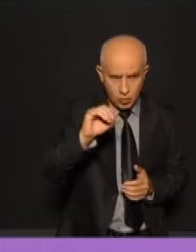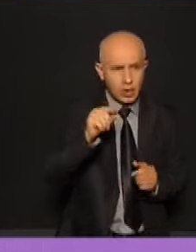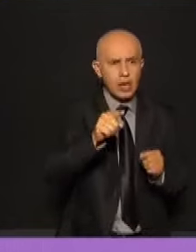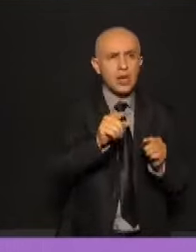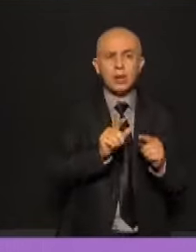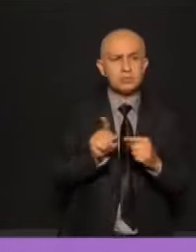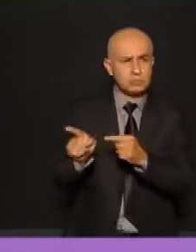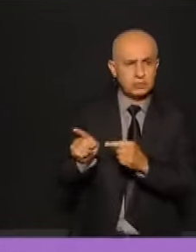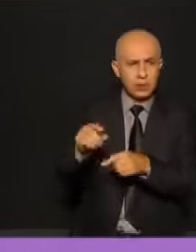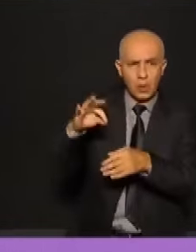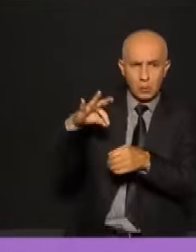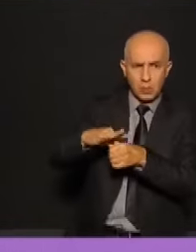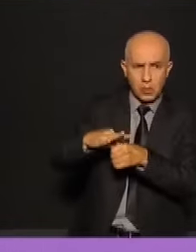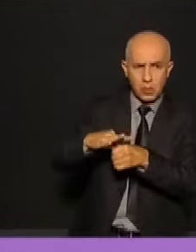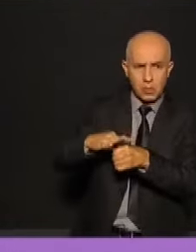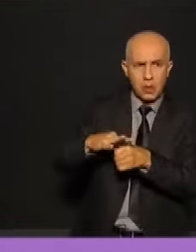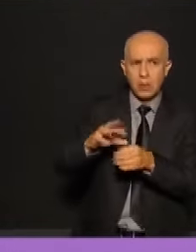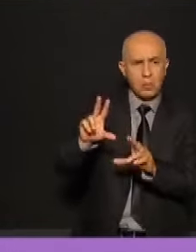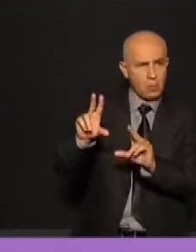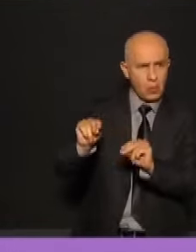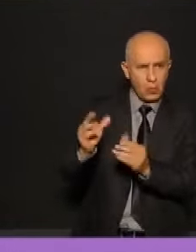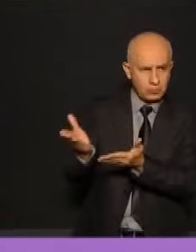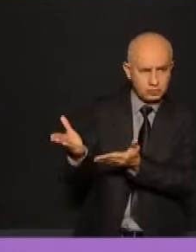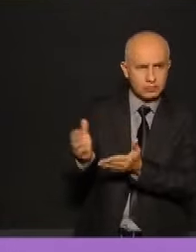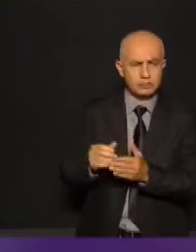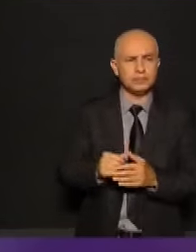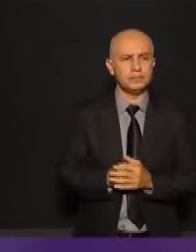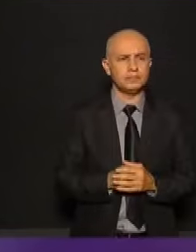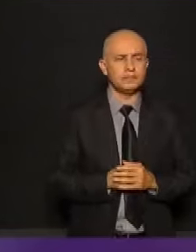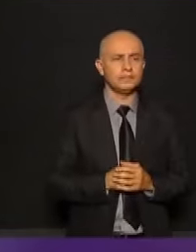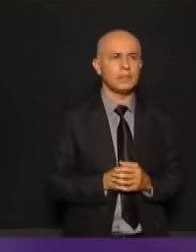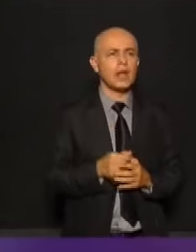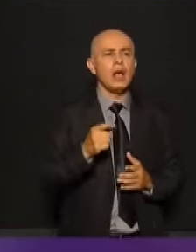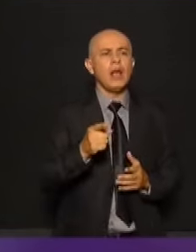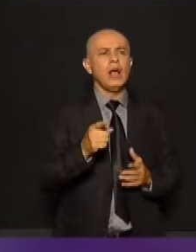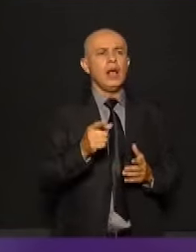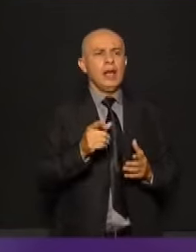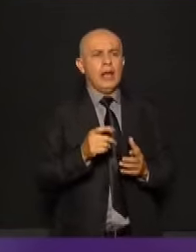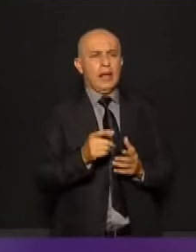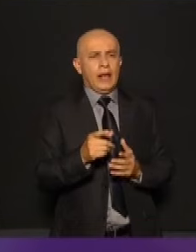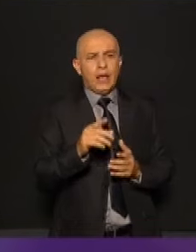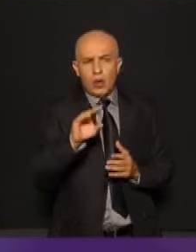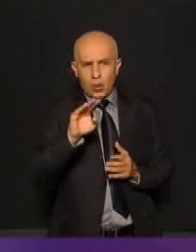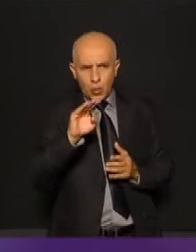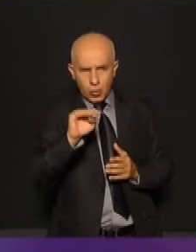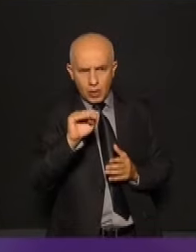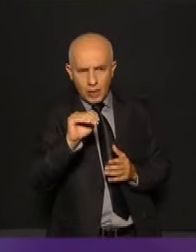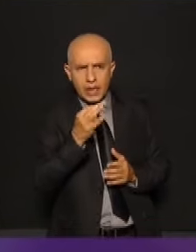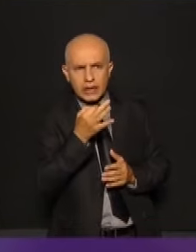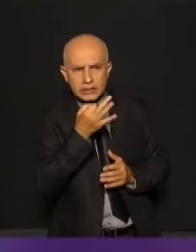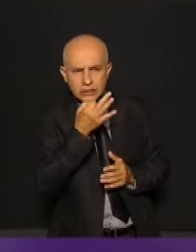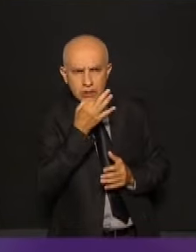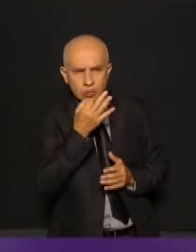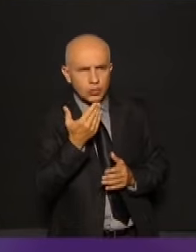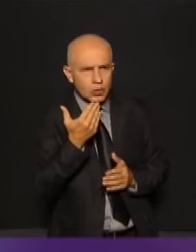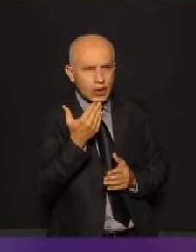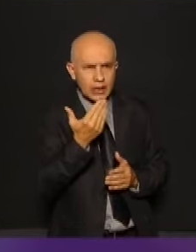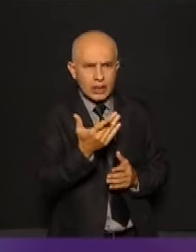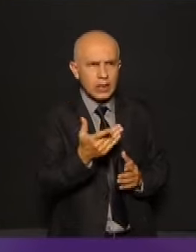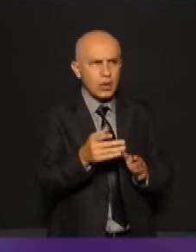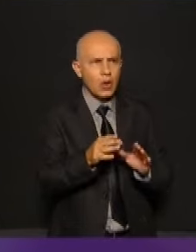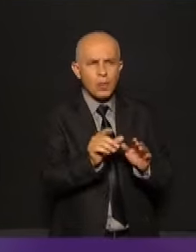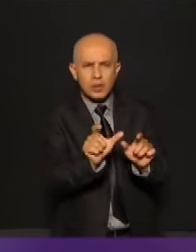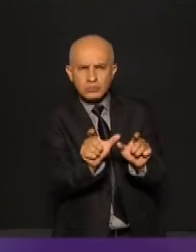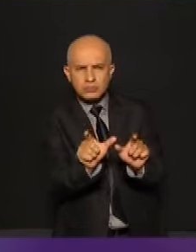derecha estará colocada Norma candidata de la coalición sigamos haciendo historia en Veracruz los